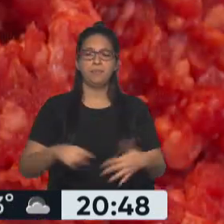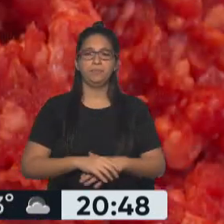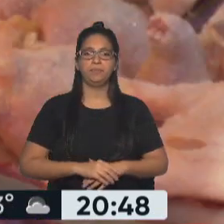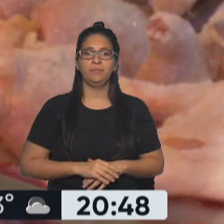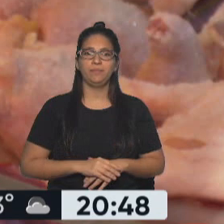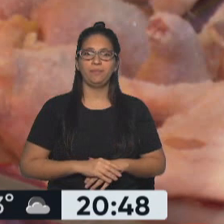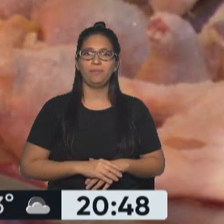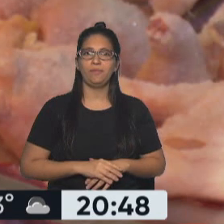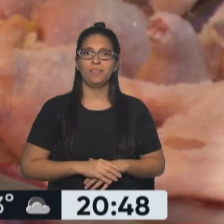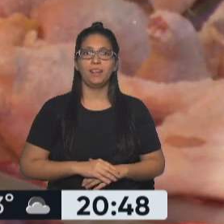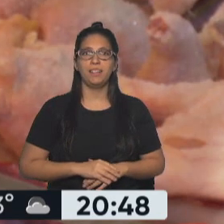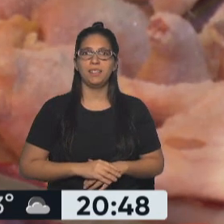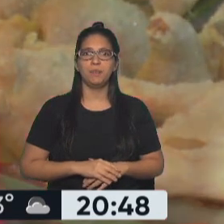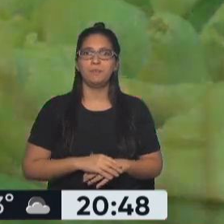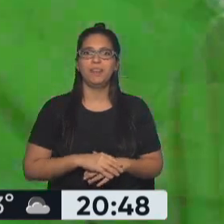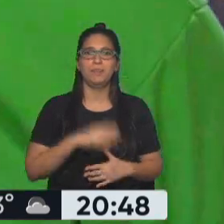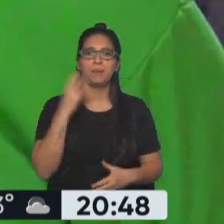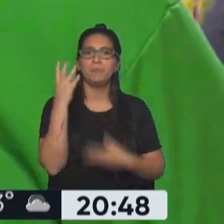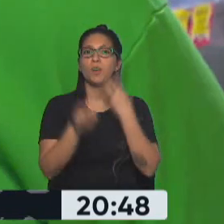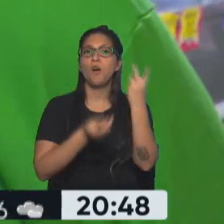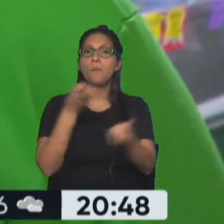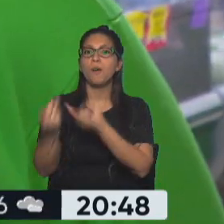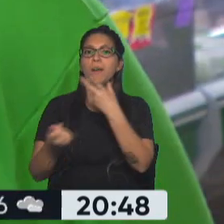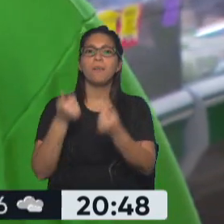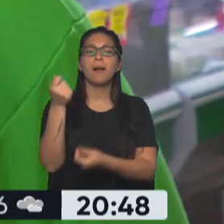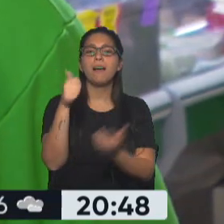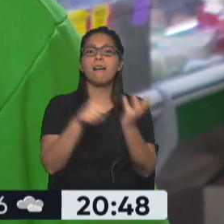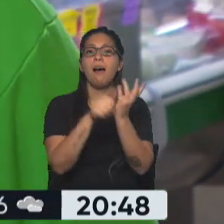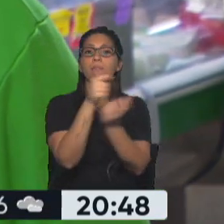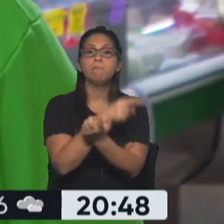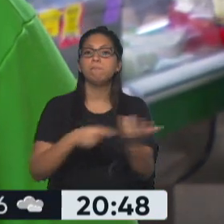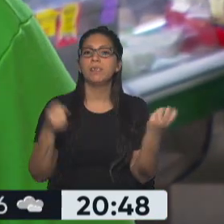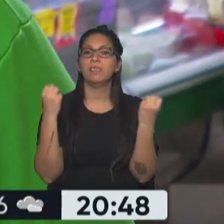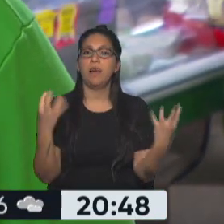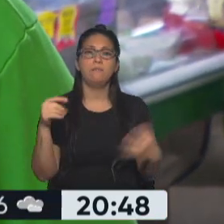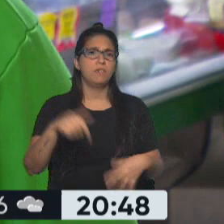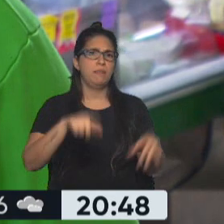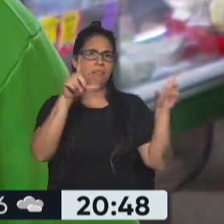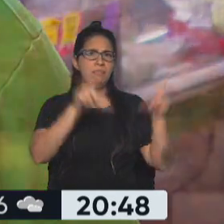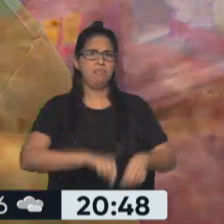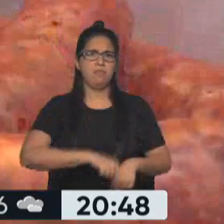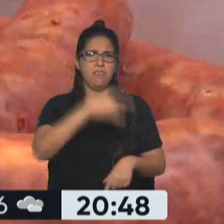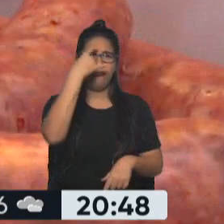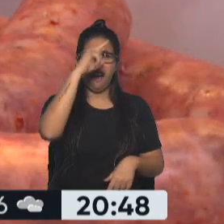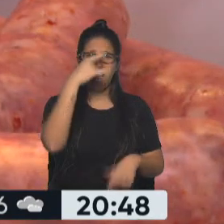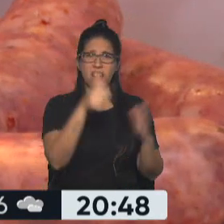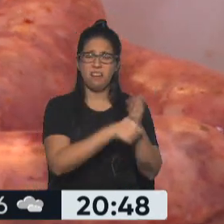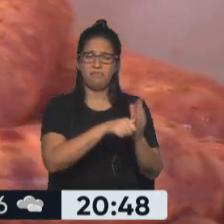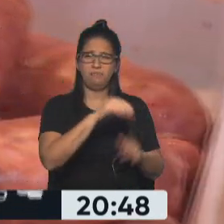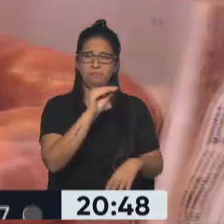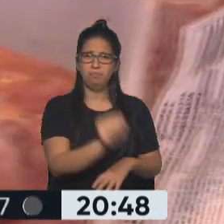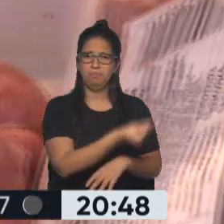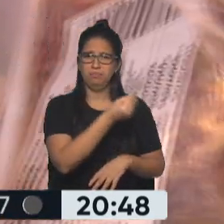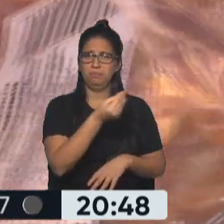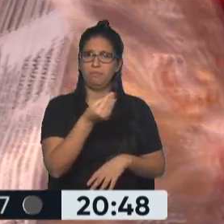¿Cómo está el consumo de carne en este momento? En este momento está muy, muy, muy bajo, cada vez sigue bajando más. El ámbito del